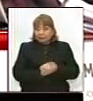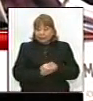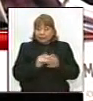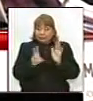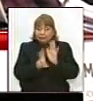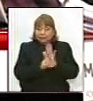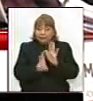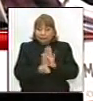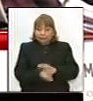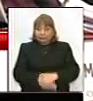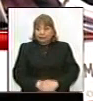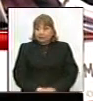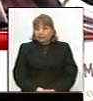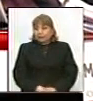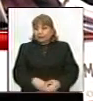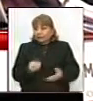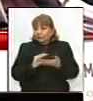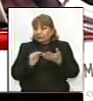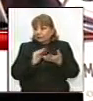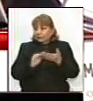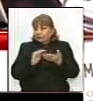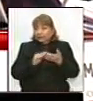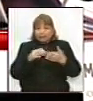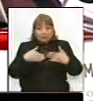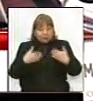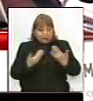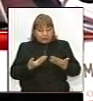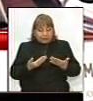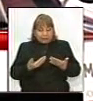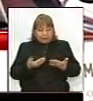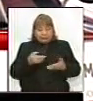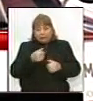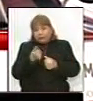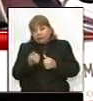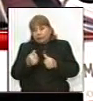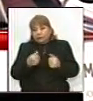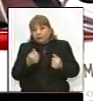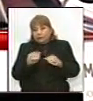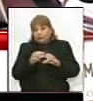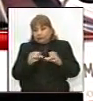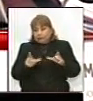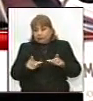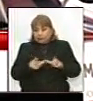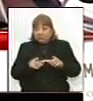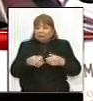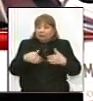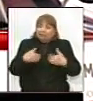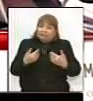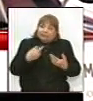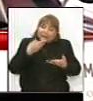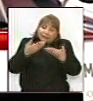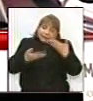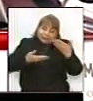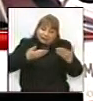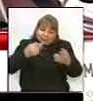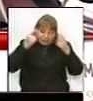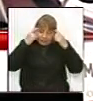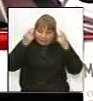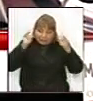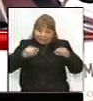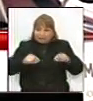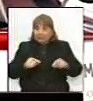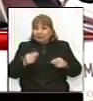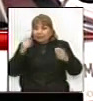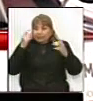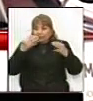¿no? Y bueno, los argumentos siempre pueden venir de uno y otro lado, nosotros expresamos nuestro desacuerdo.